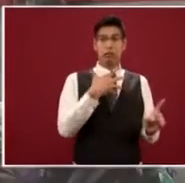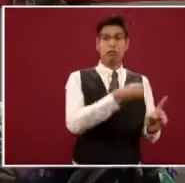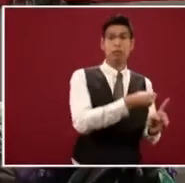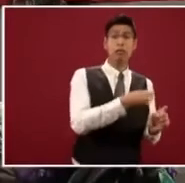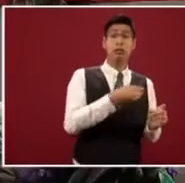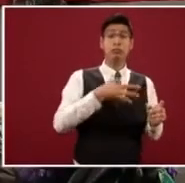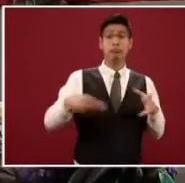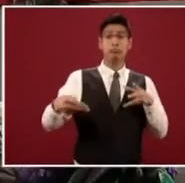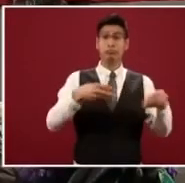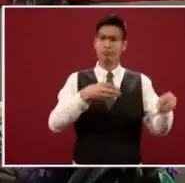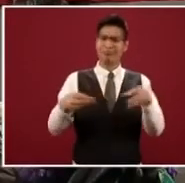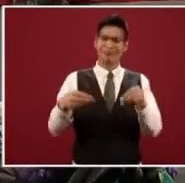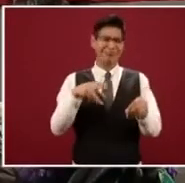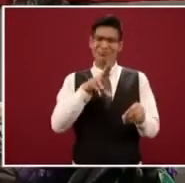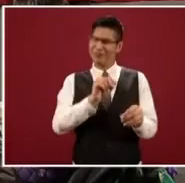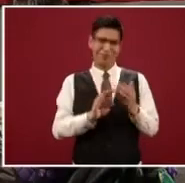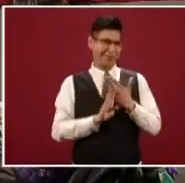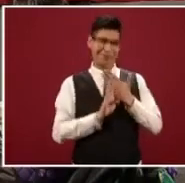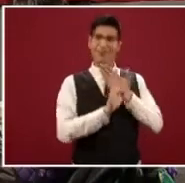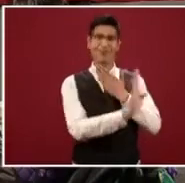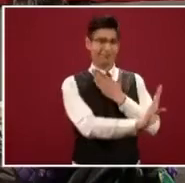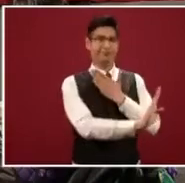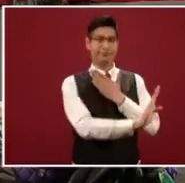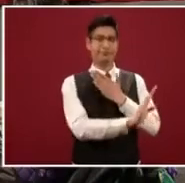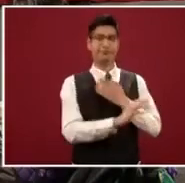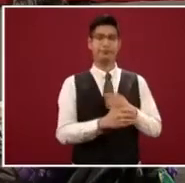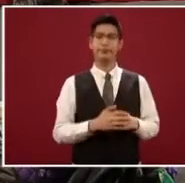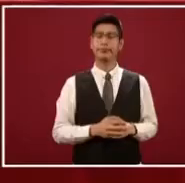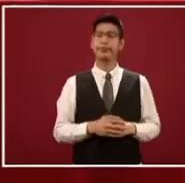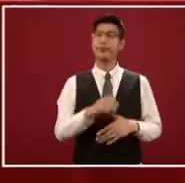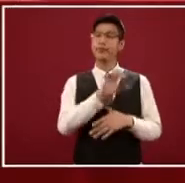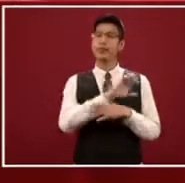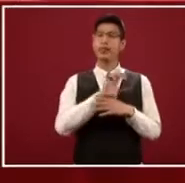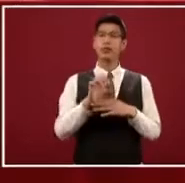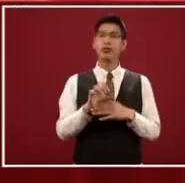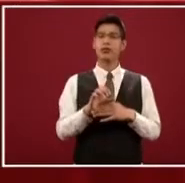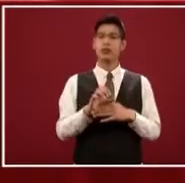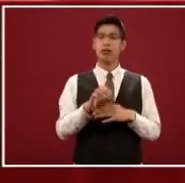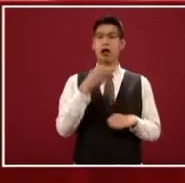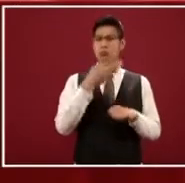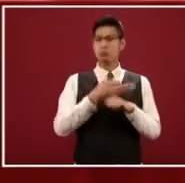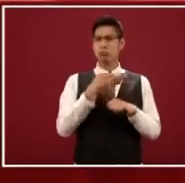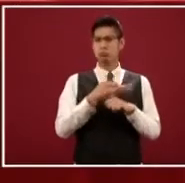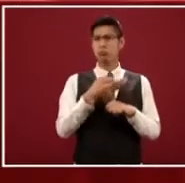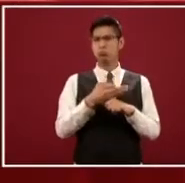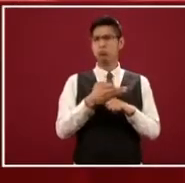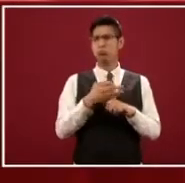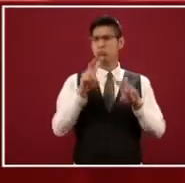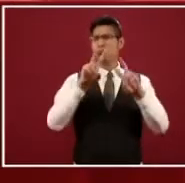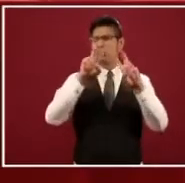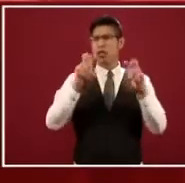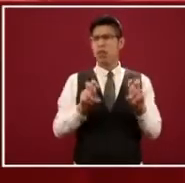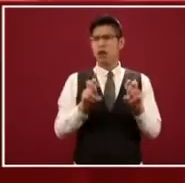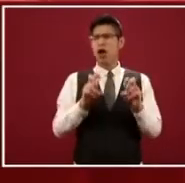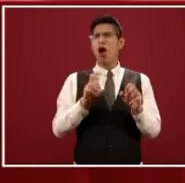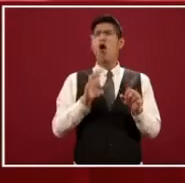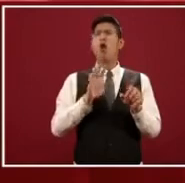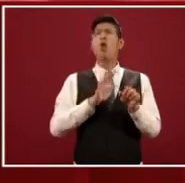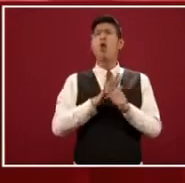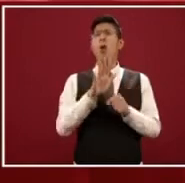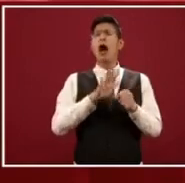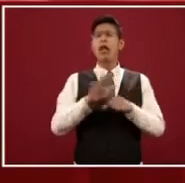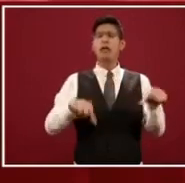transmisión o un contagio comunitario, ¿sí? Entonces, dentro de este marco hay una serie de actividades que